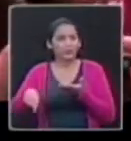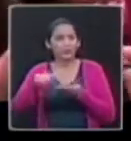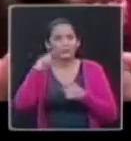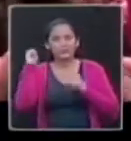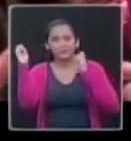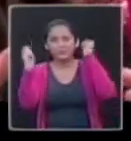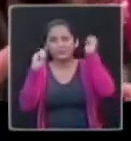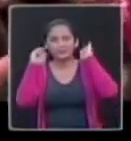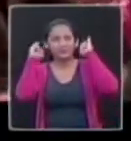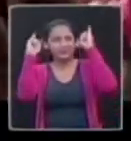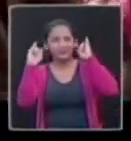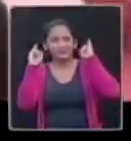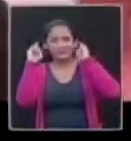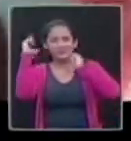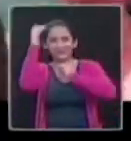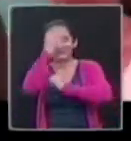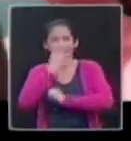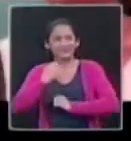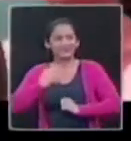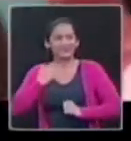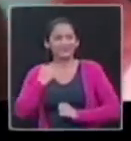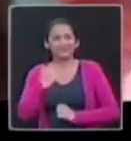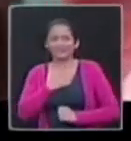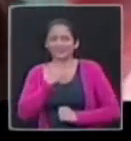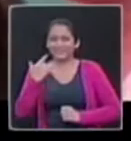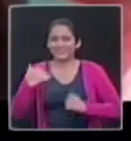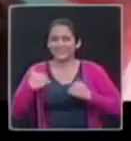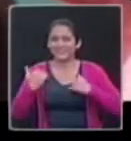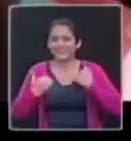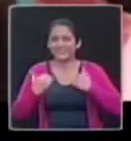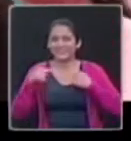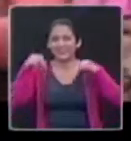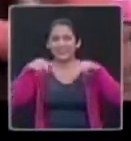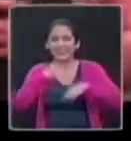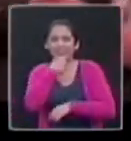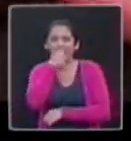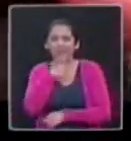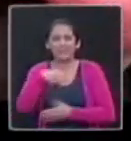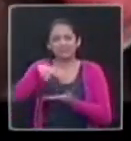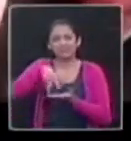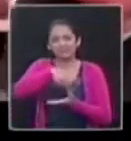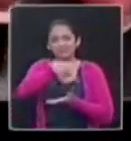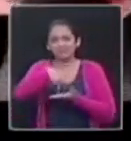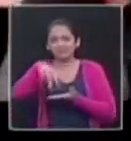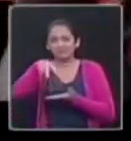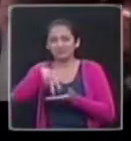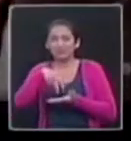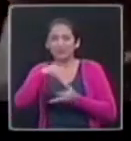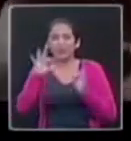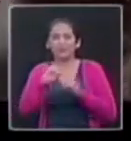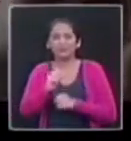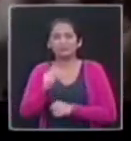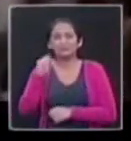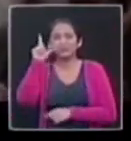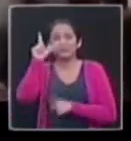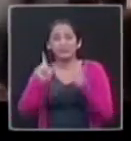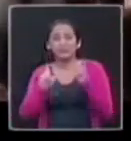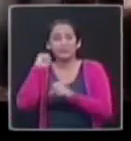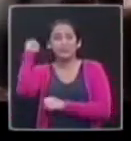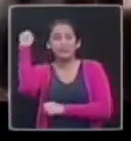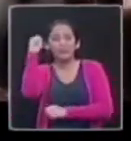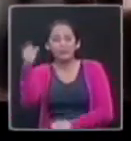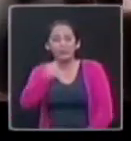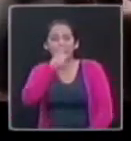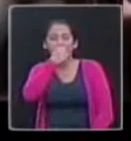de diversión, un tema de disfrutar juntos, un tema de poder cantar, bailar, que escuchen a sus artistas preferidos, a sus animadores